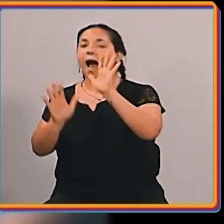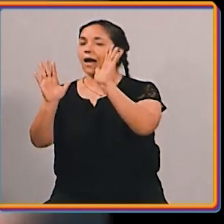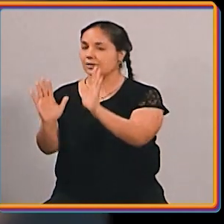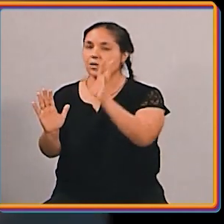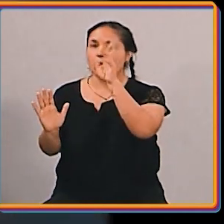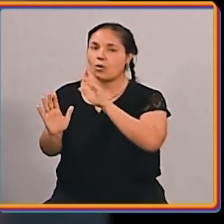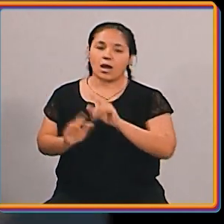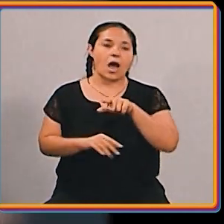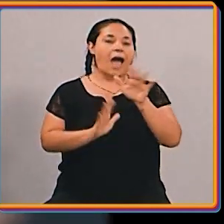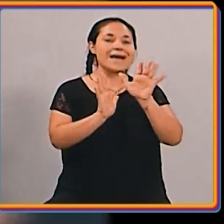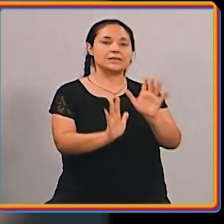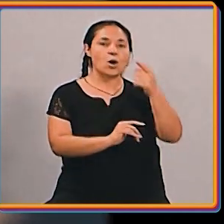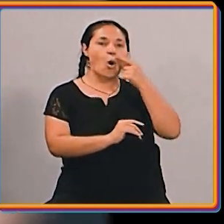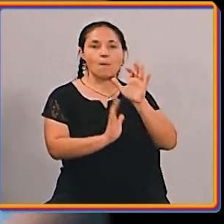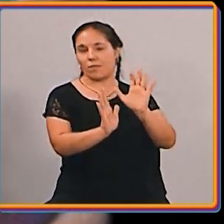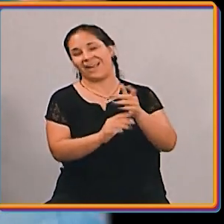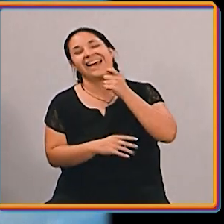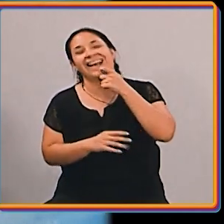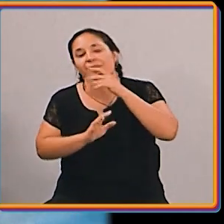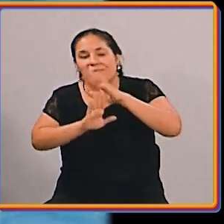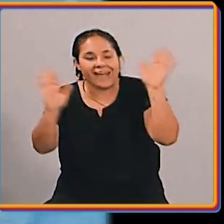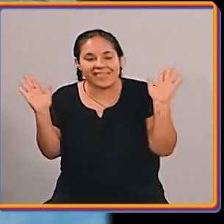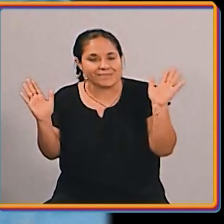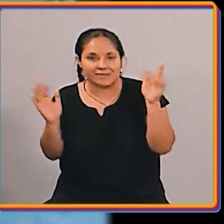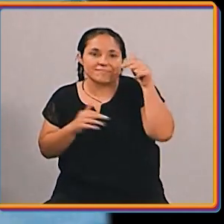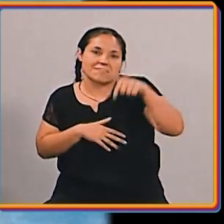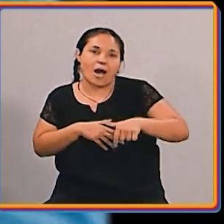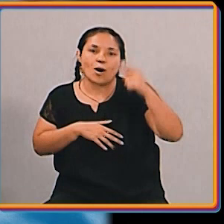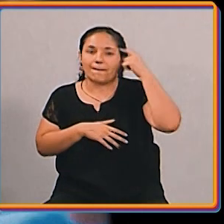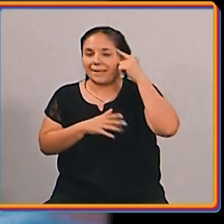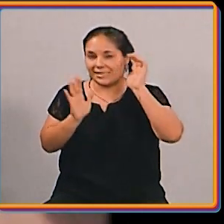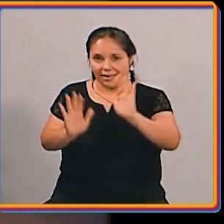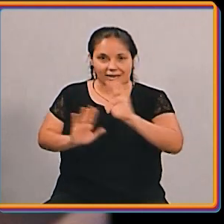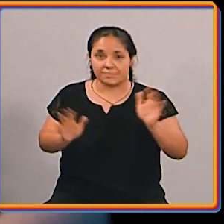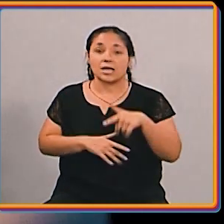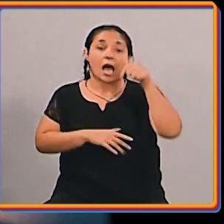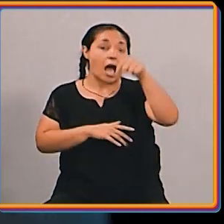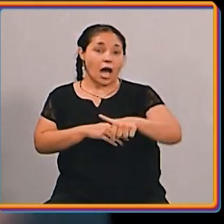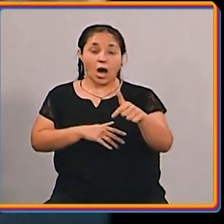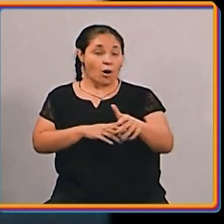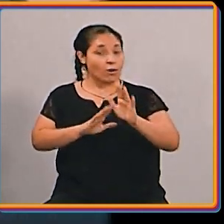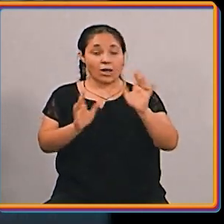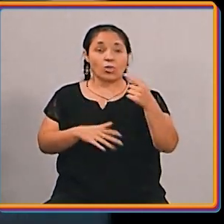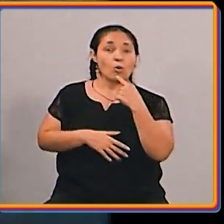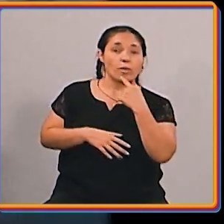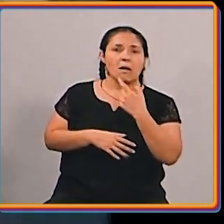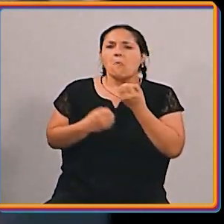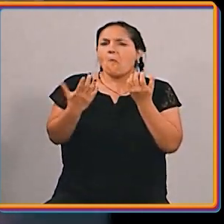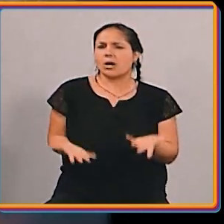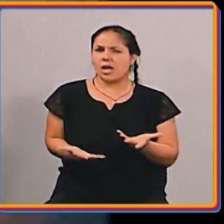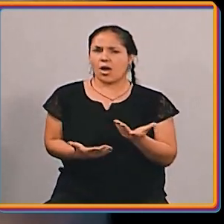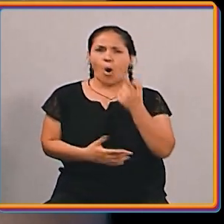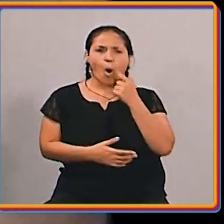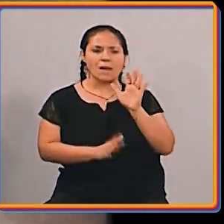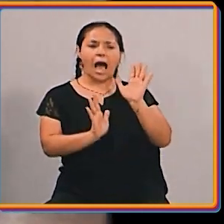Era esto. Una mujer es esto, un hombre es esto. Por ejemplo, te digo, para pensar grandes roles que están en este momento en discusión. Y ahora, bueno,